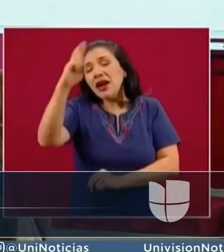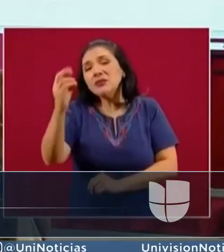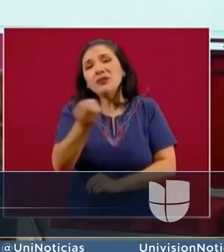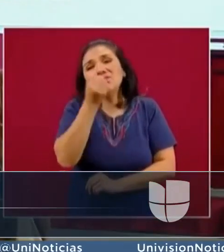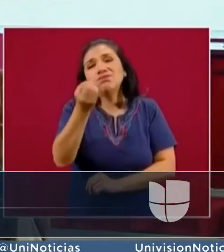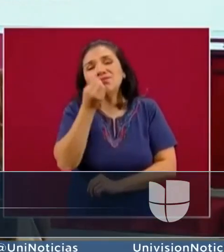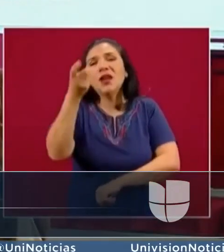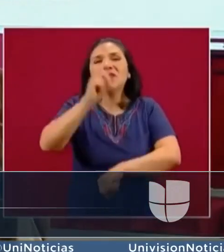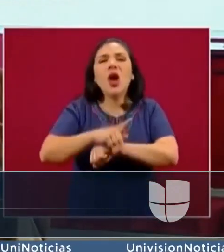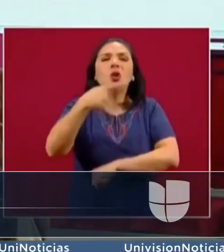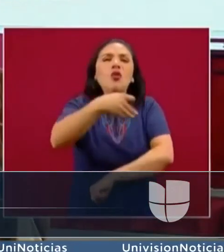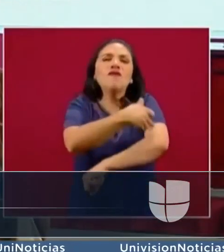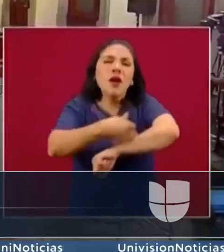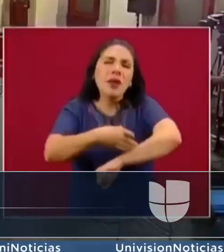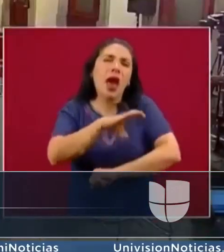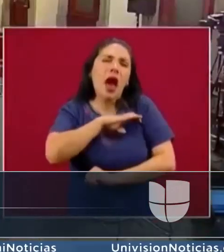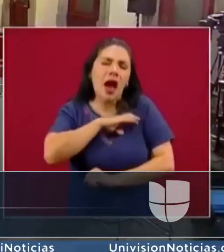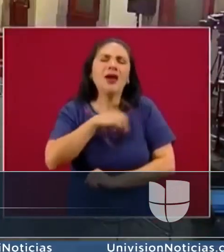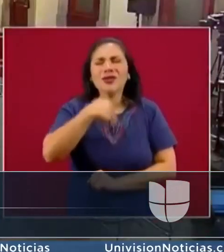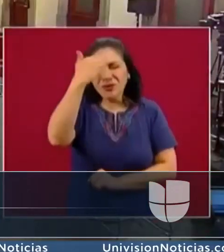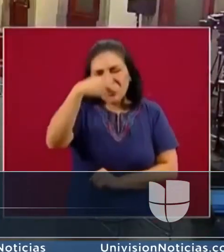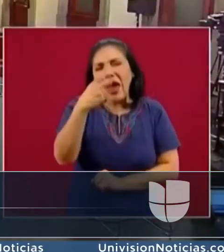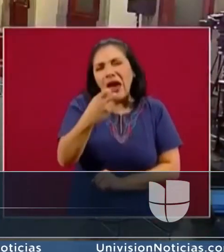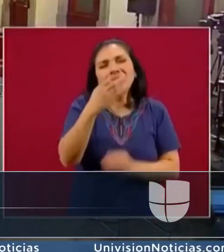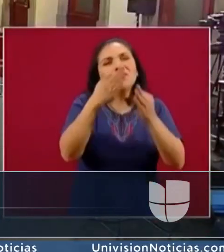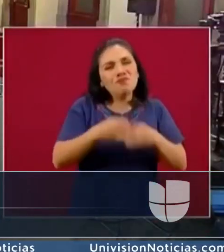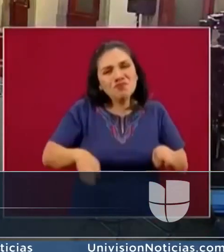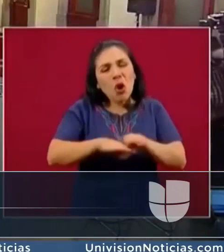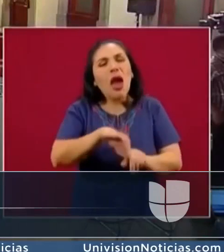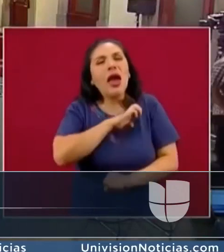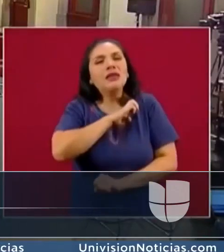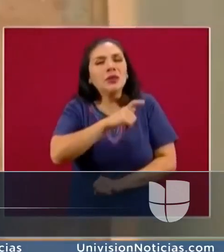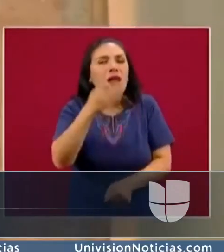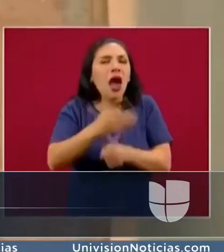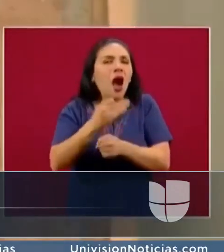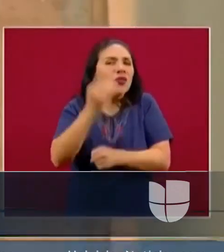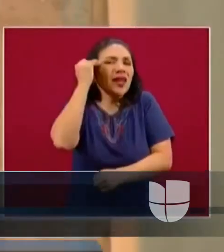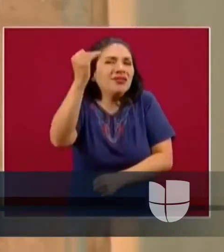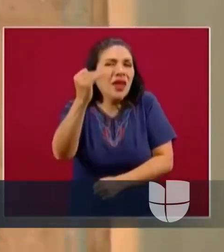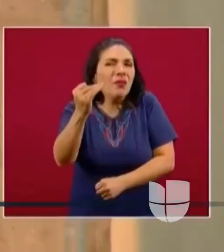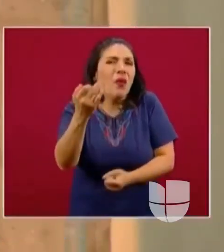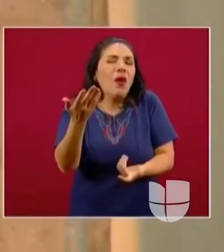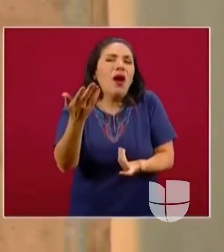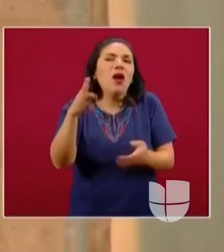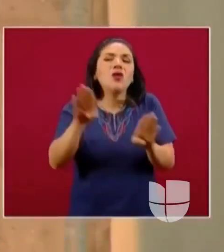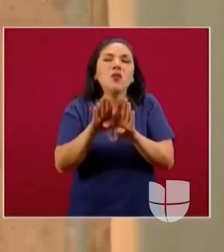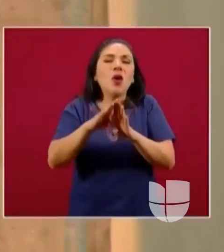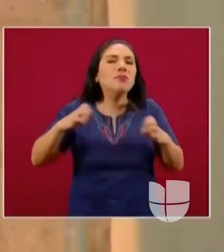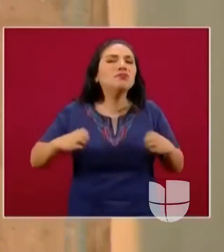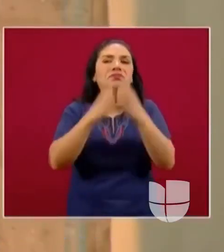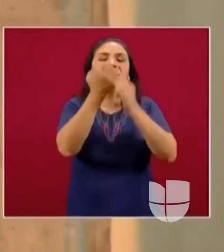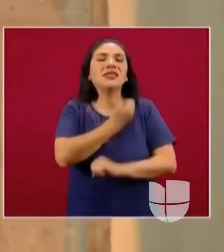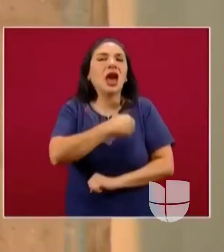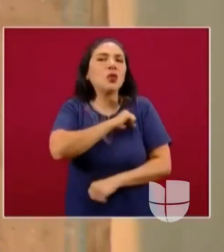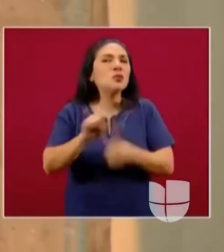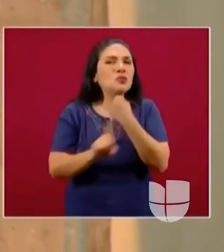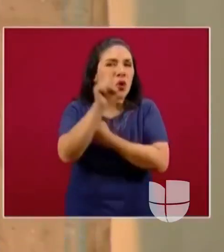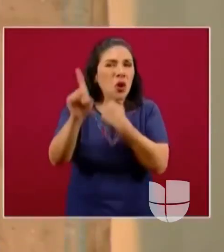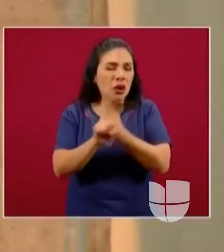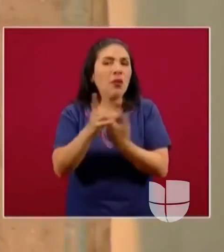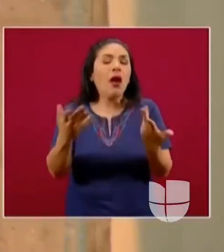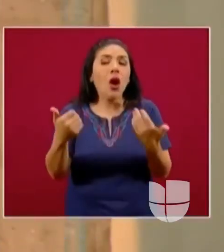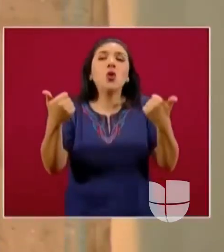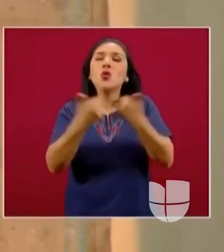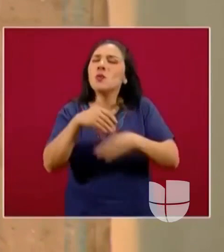queridos, sabemos que eso tiene un significado muy especial, en particular en estos momentos de emergencia sanitaria, entonces hacerlo